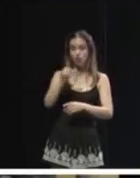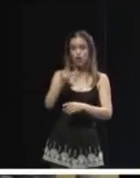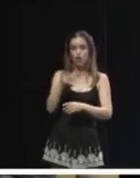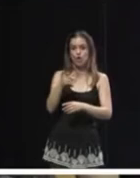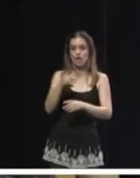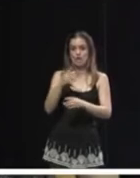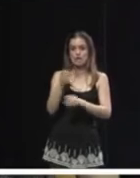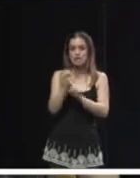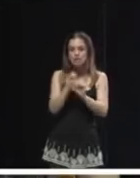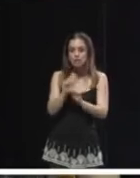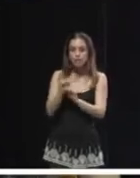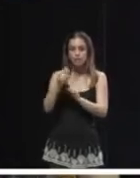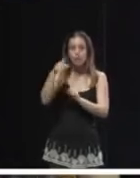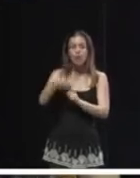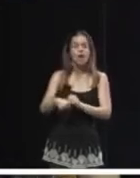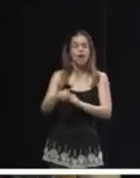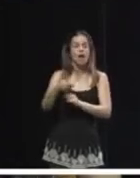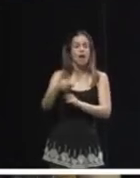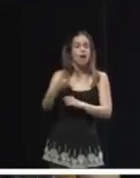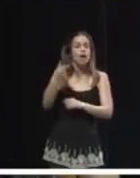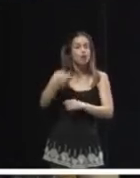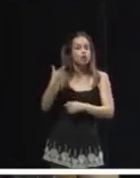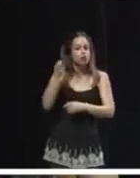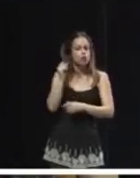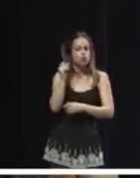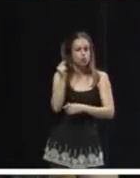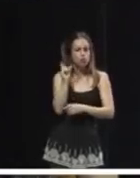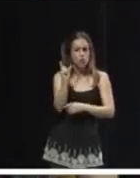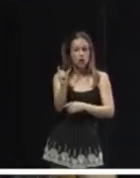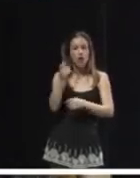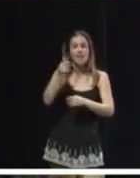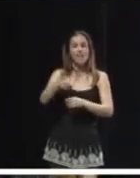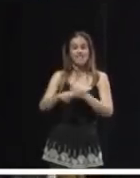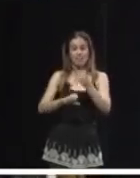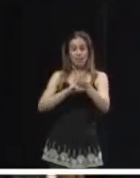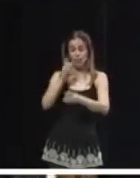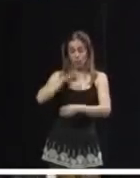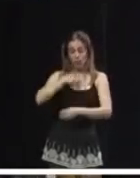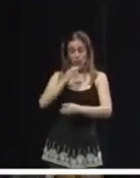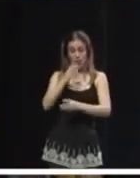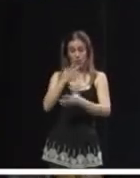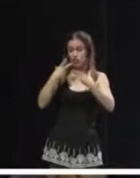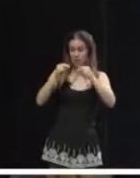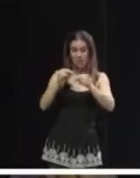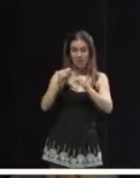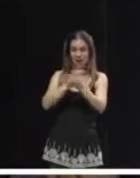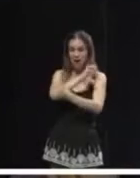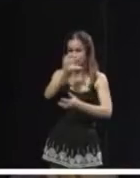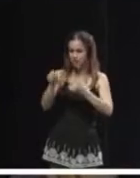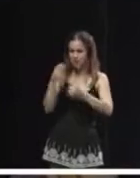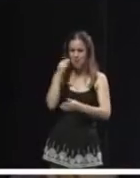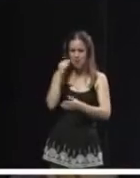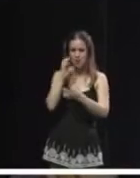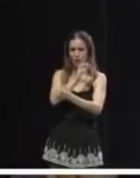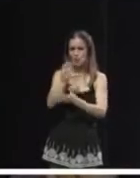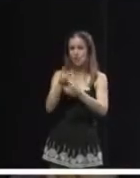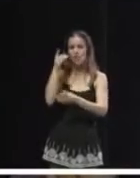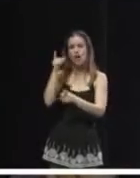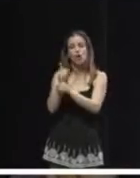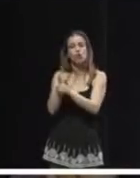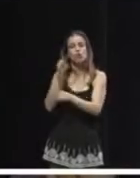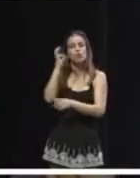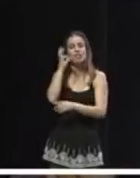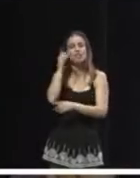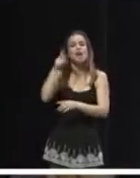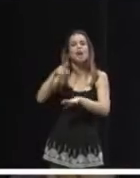suelos pegajosos, porque podemos acabar con el terror de la violencia machista. Y esto lo vamos a hacer para defender